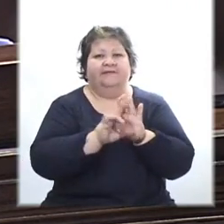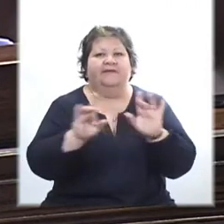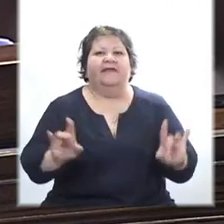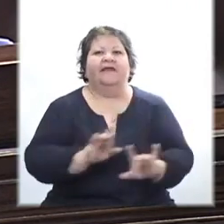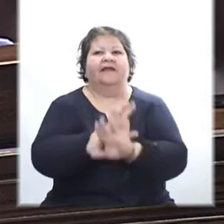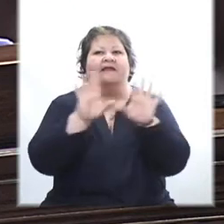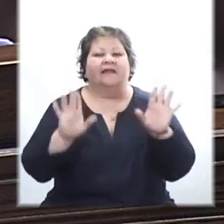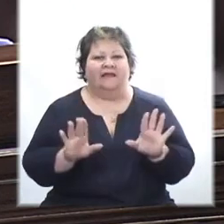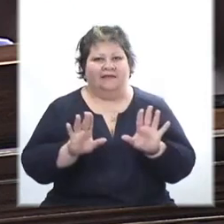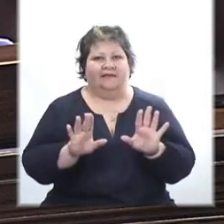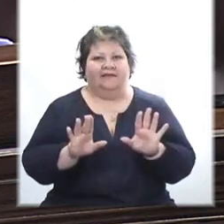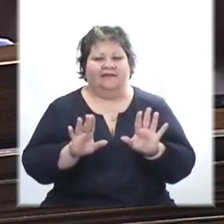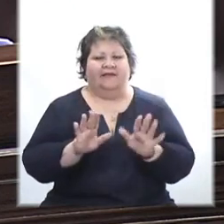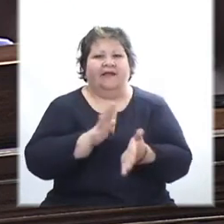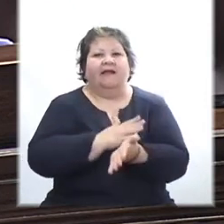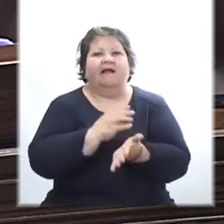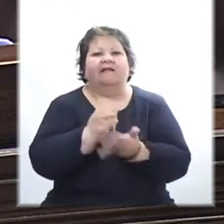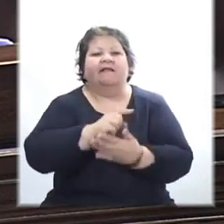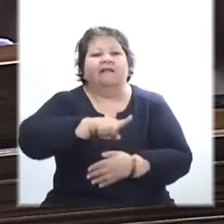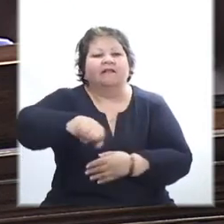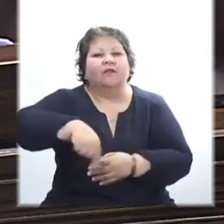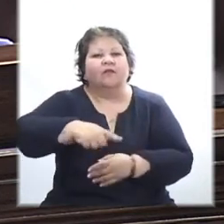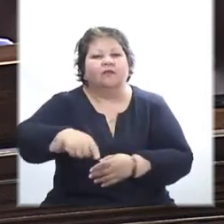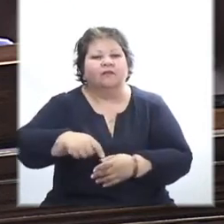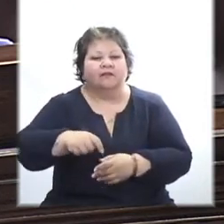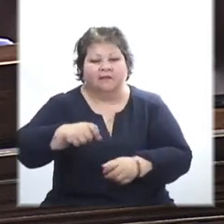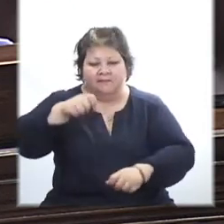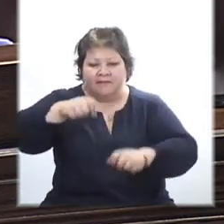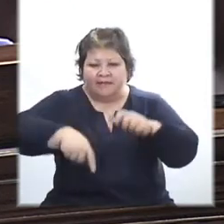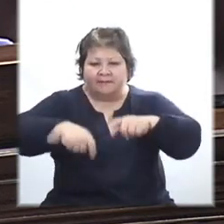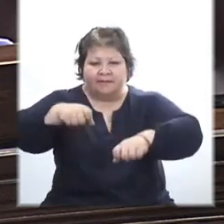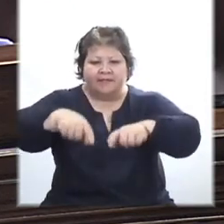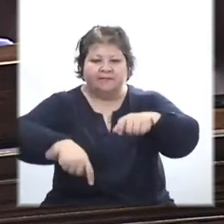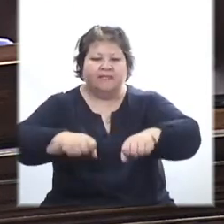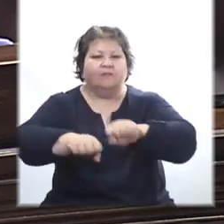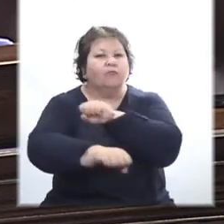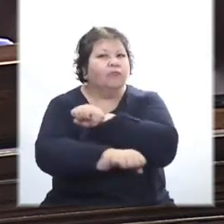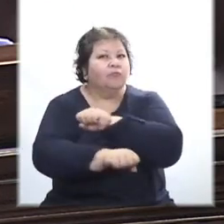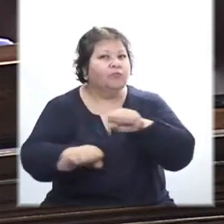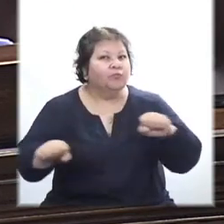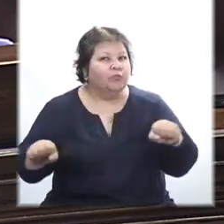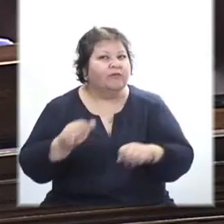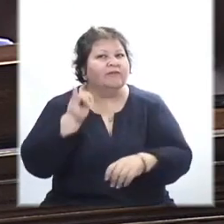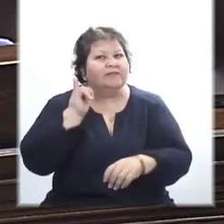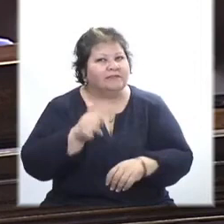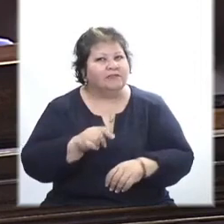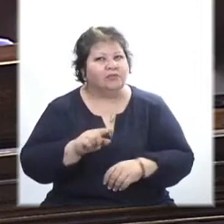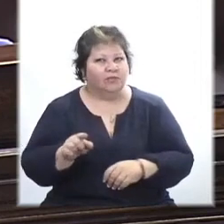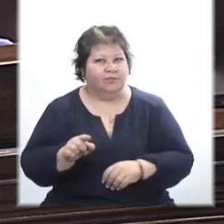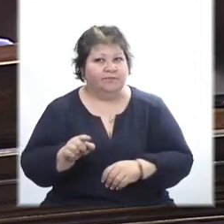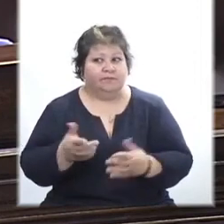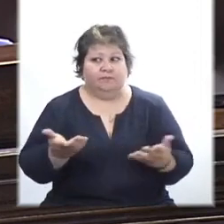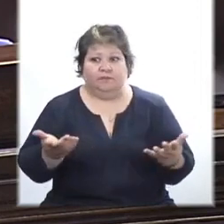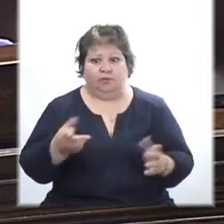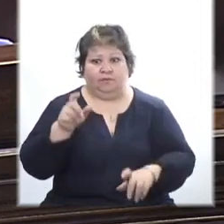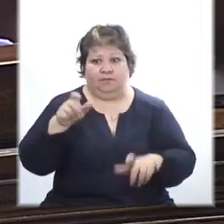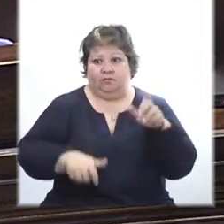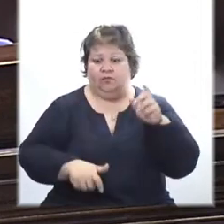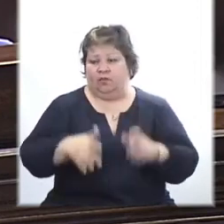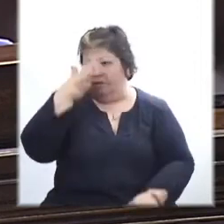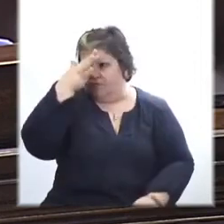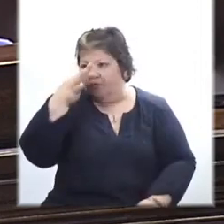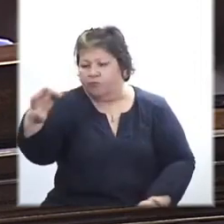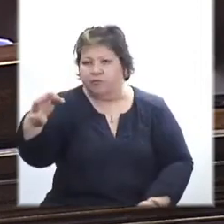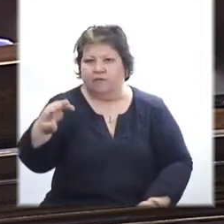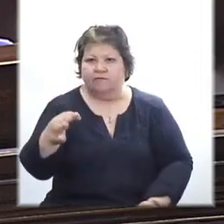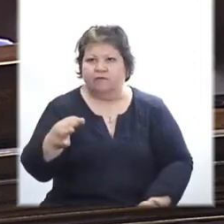puede plantar de los poblados o no. Porque si no, tenemos a grupos poblados, a localidades que están